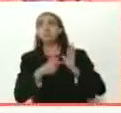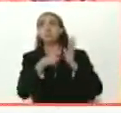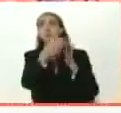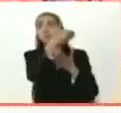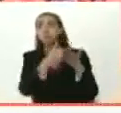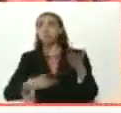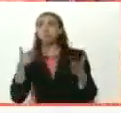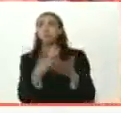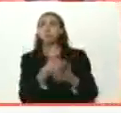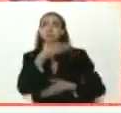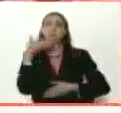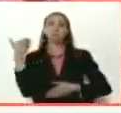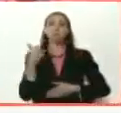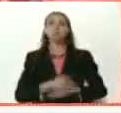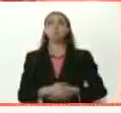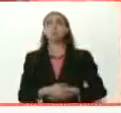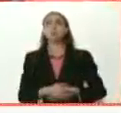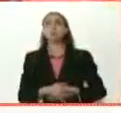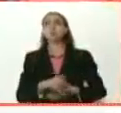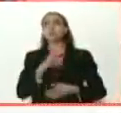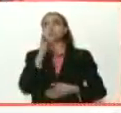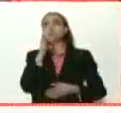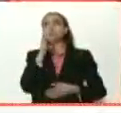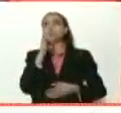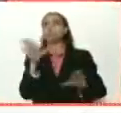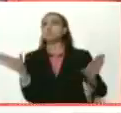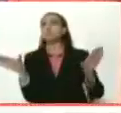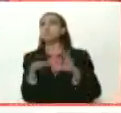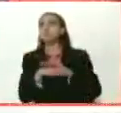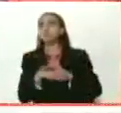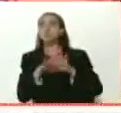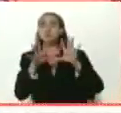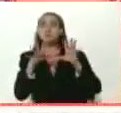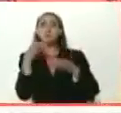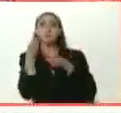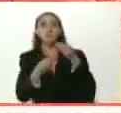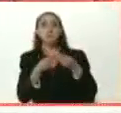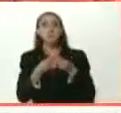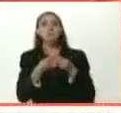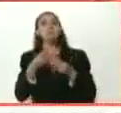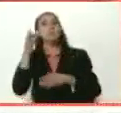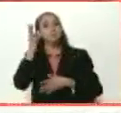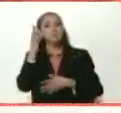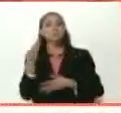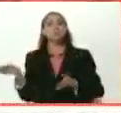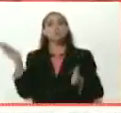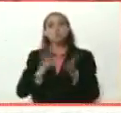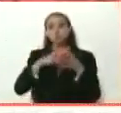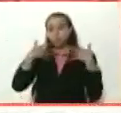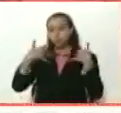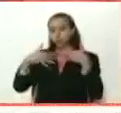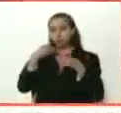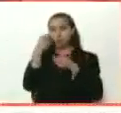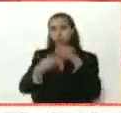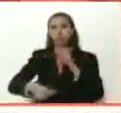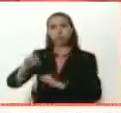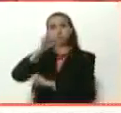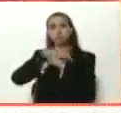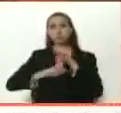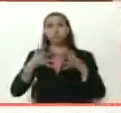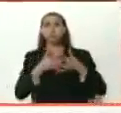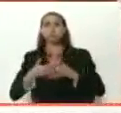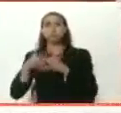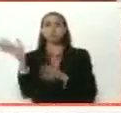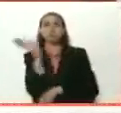mejor aplicación. Su mensaje, porque el martes nuevamente se va a honrar a la mujer frente a las pertenencias. acciones de violencia y de terrorismo de la